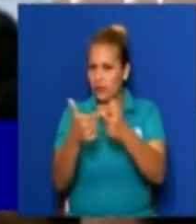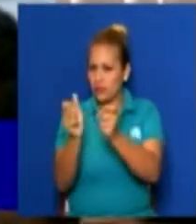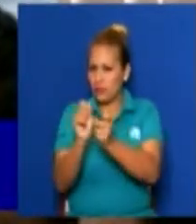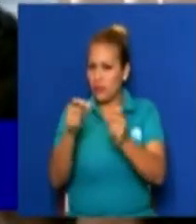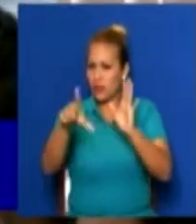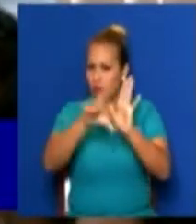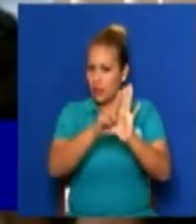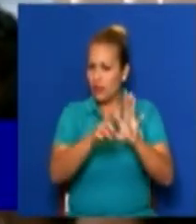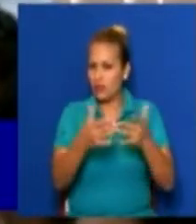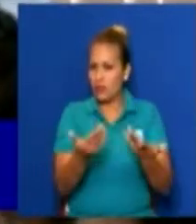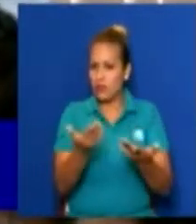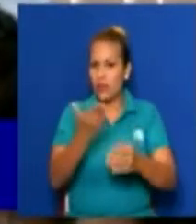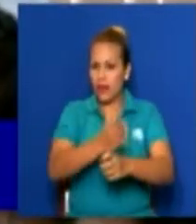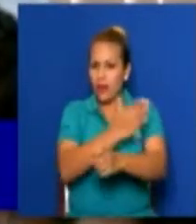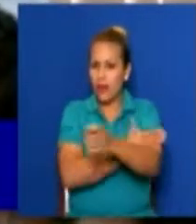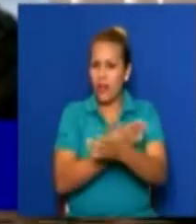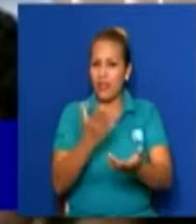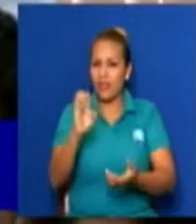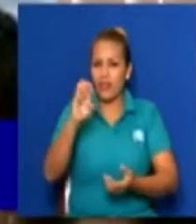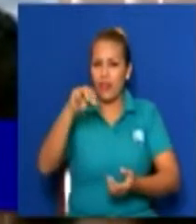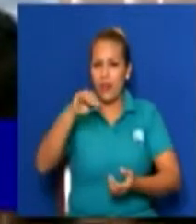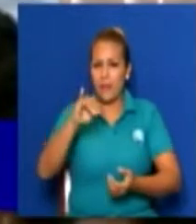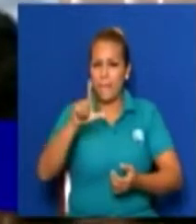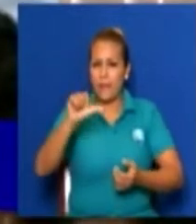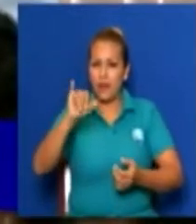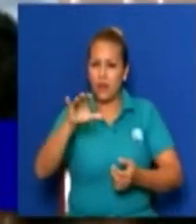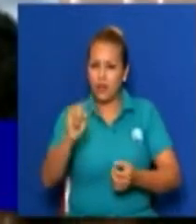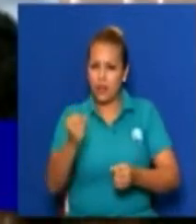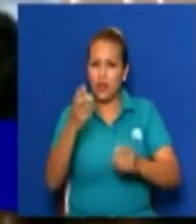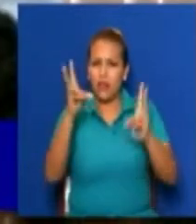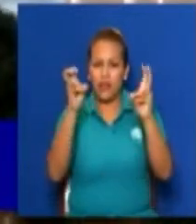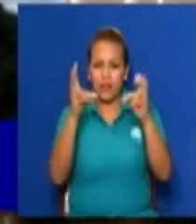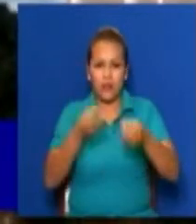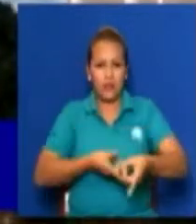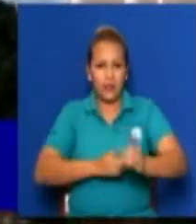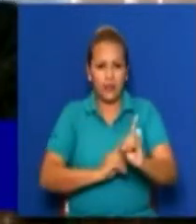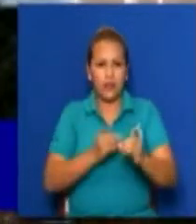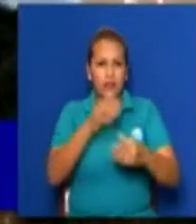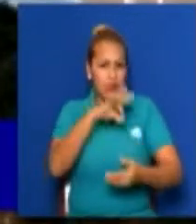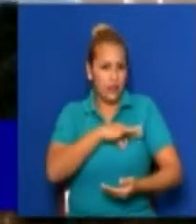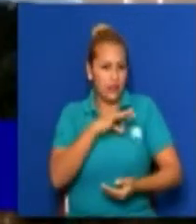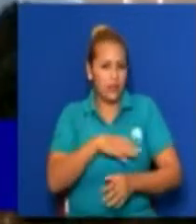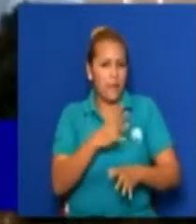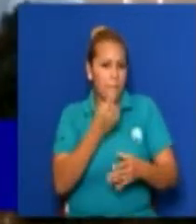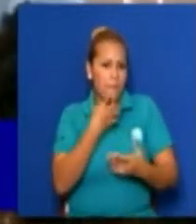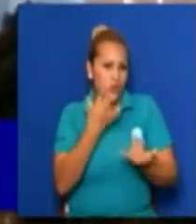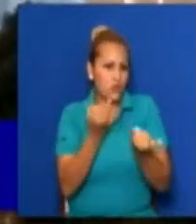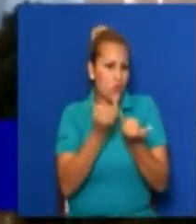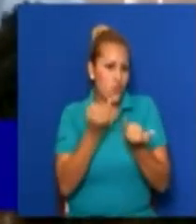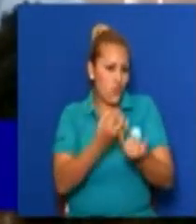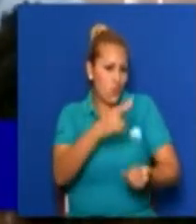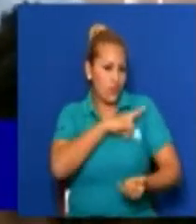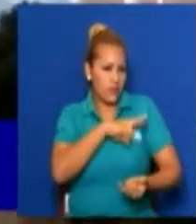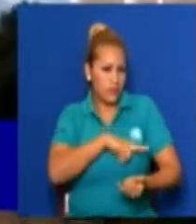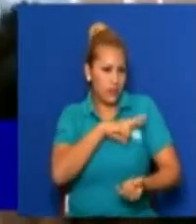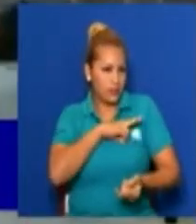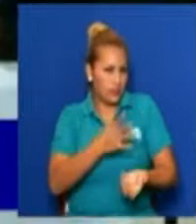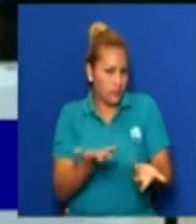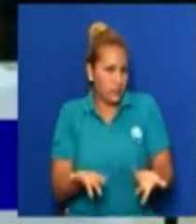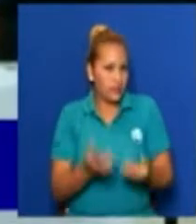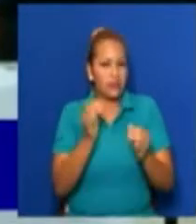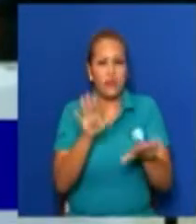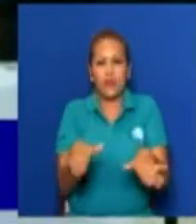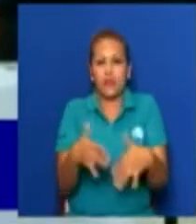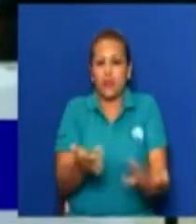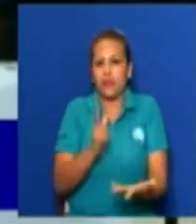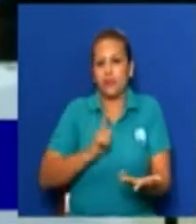el diputado Emilio en el tema de la igualdad de salarios por trabajo de igual valor, estamos en una brecha